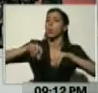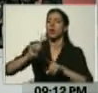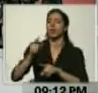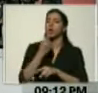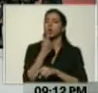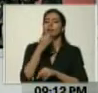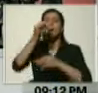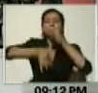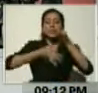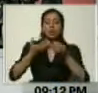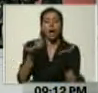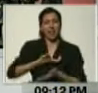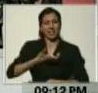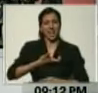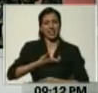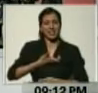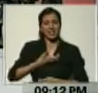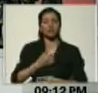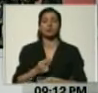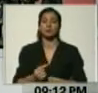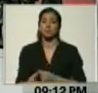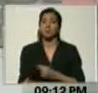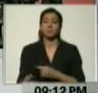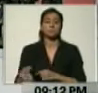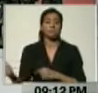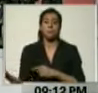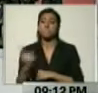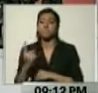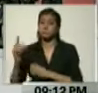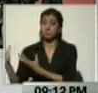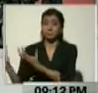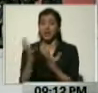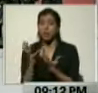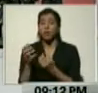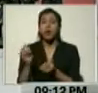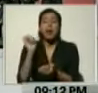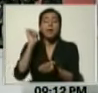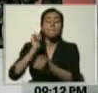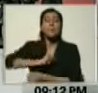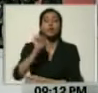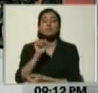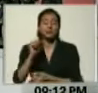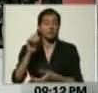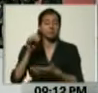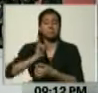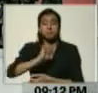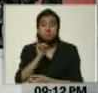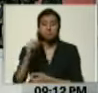el alcalde, y les lanzaron la policía, y hay 17 heridos,